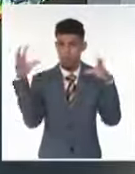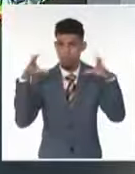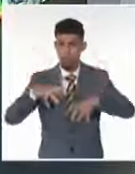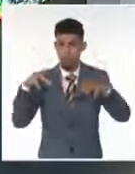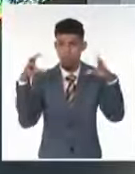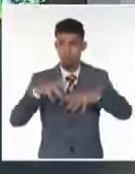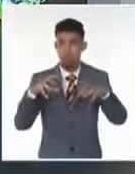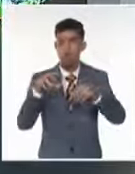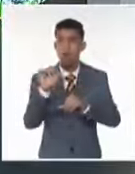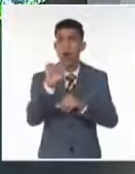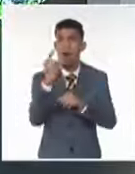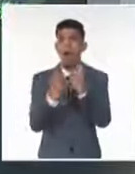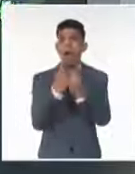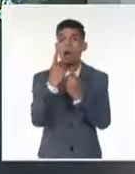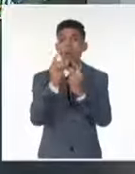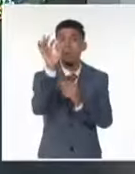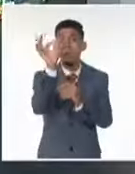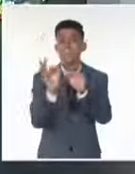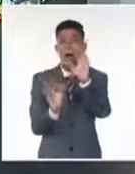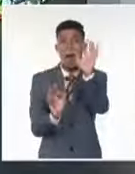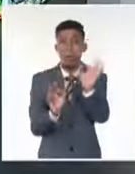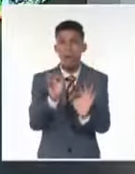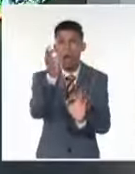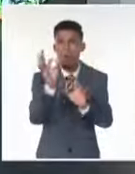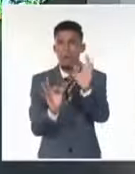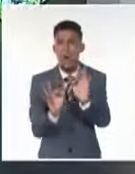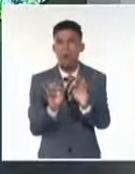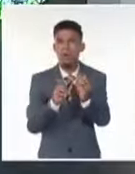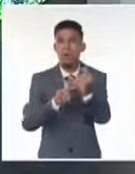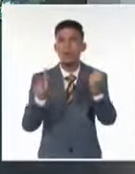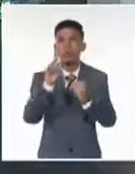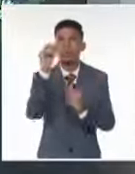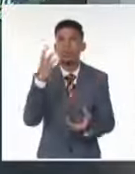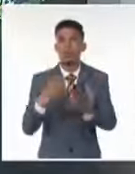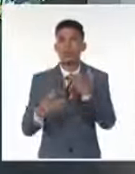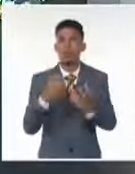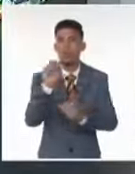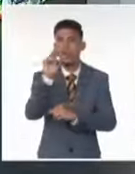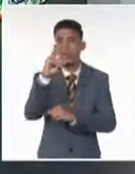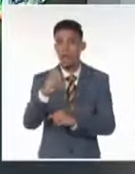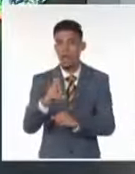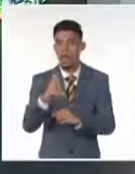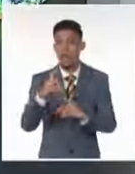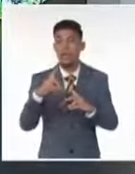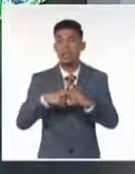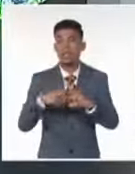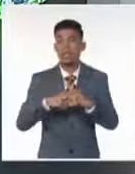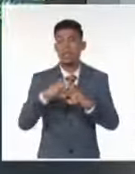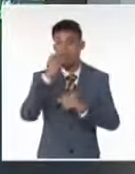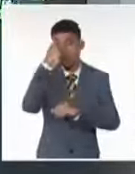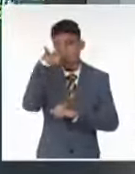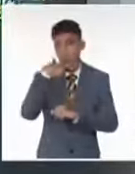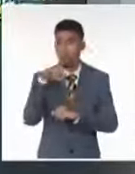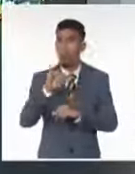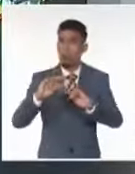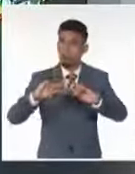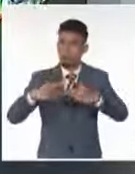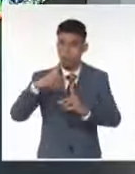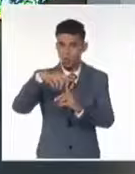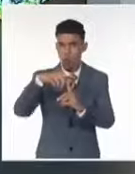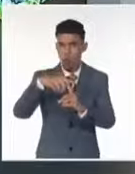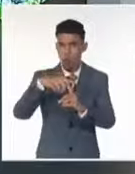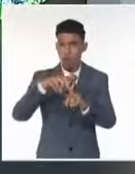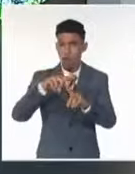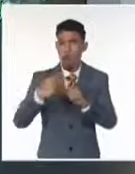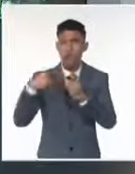reportaba caída de granizos en localidades de las provincias de Cienfuegos, Villa Clara, Ciego de Ávila y nuevamente en Las Tunas, porque ayer también hubo